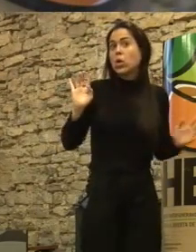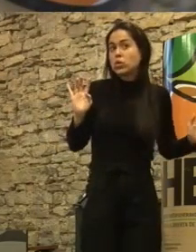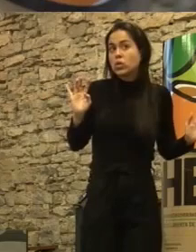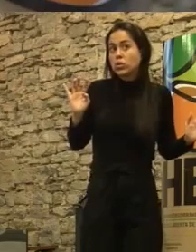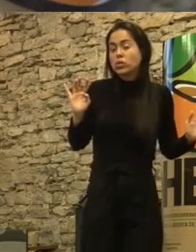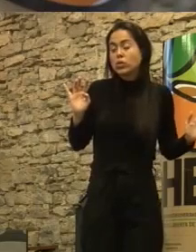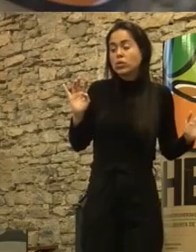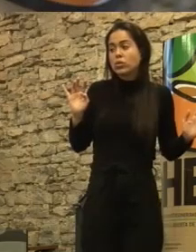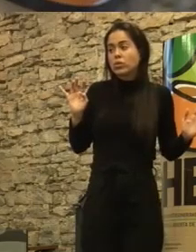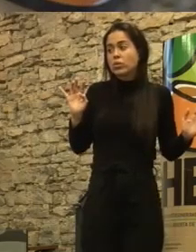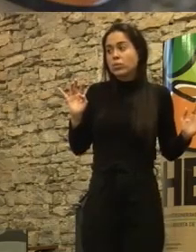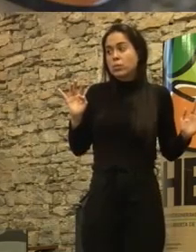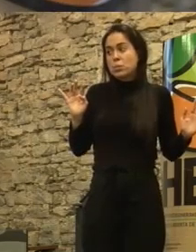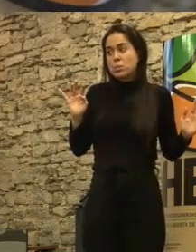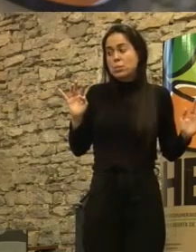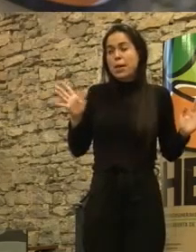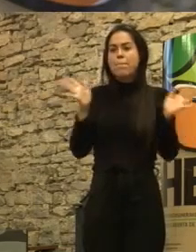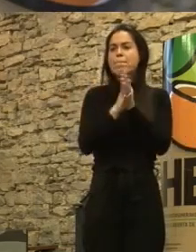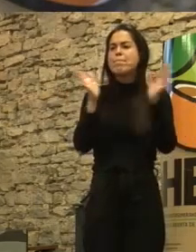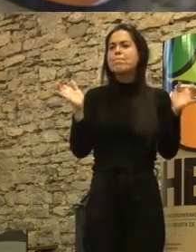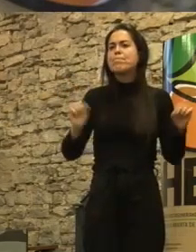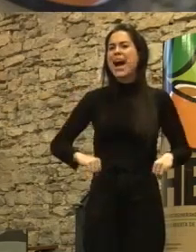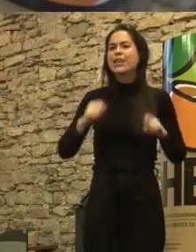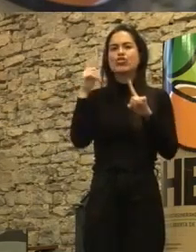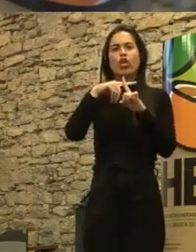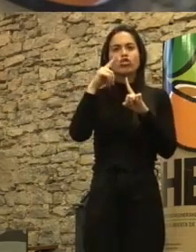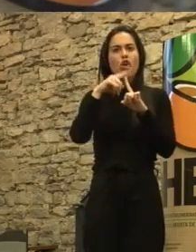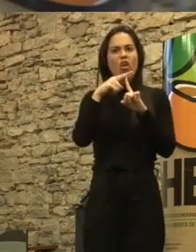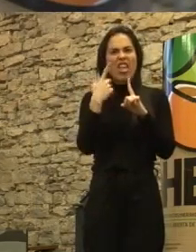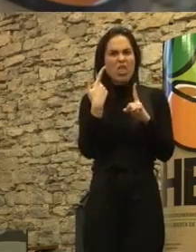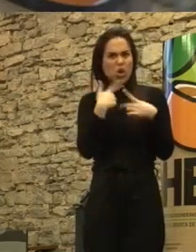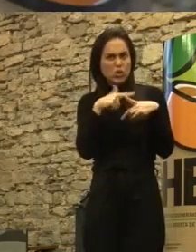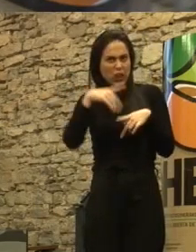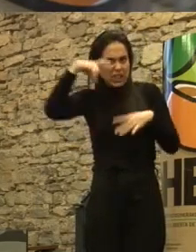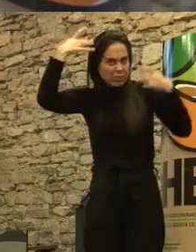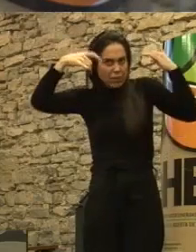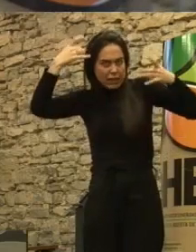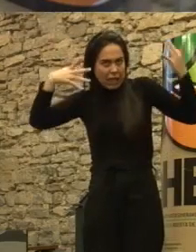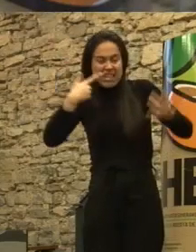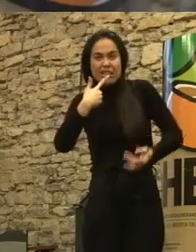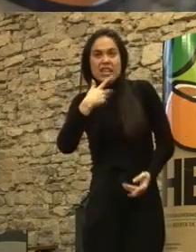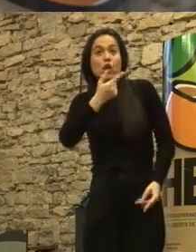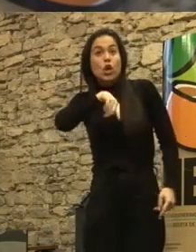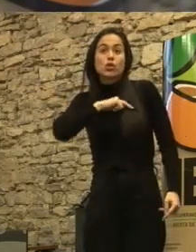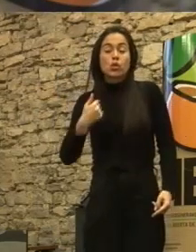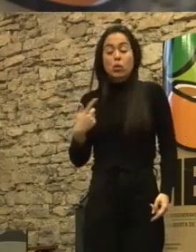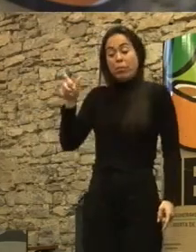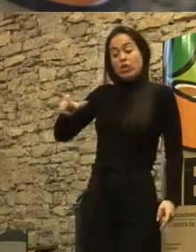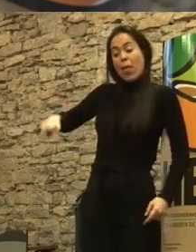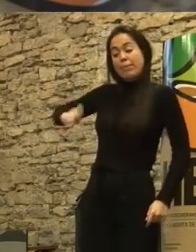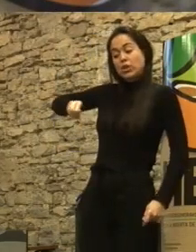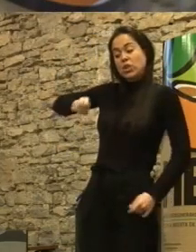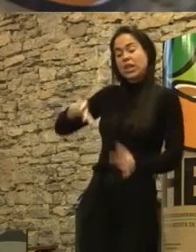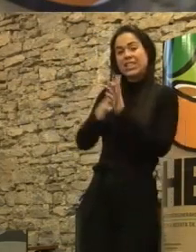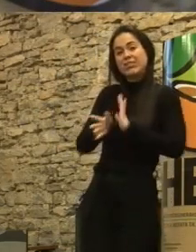que es el Pacto de Toledo y todo este tipo de historias que se inventan por ahí, somos gasto.